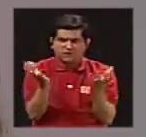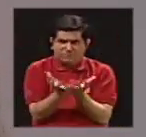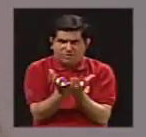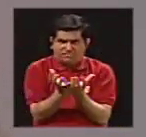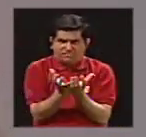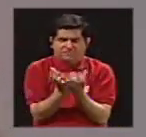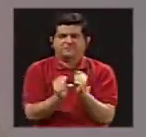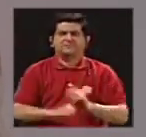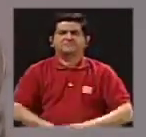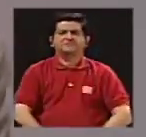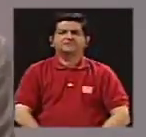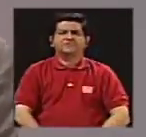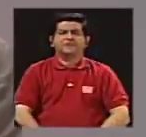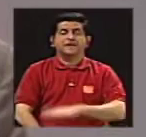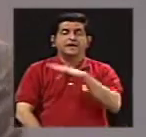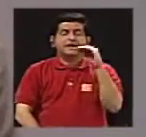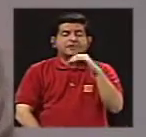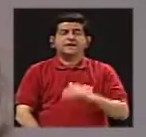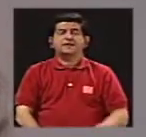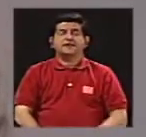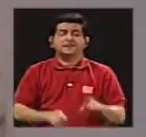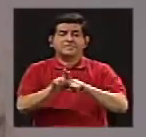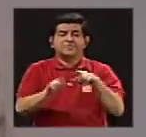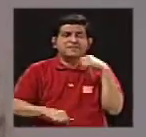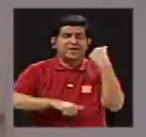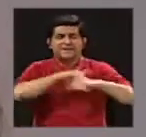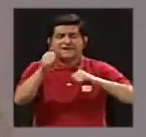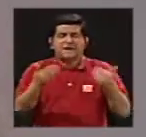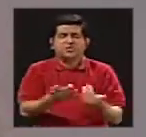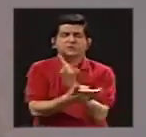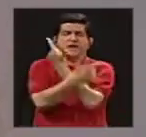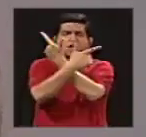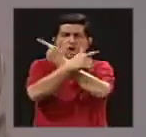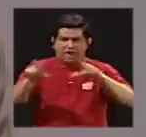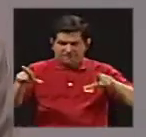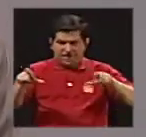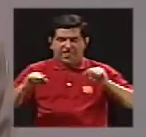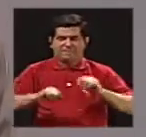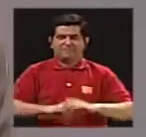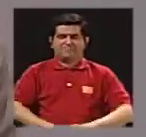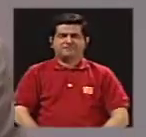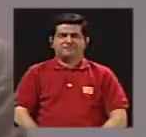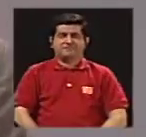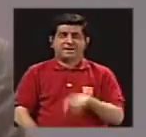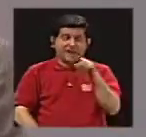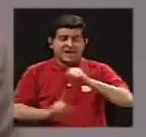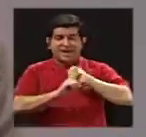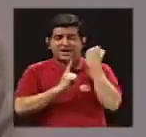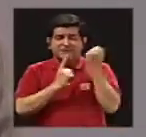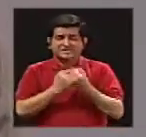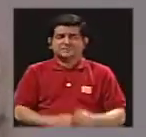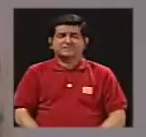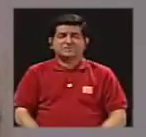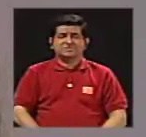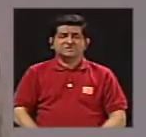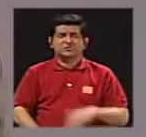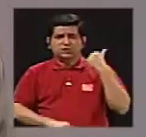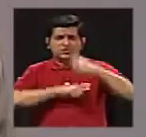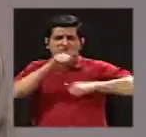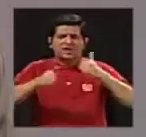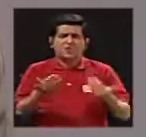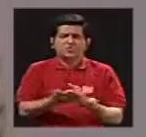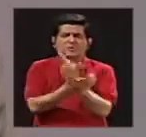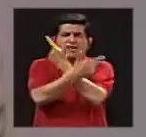y y en el embate del neoliberalismo y en ese embate del neoliberalismo que ha